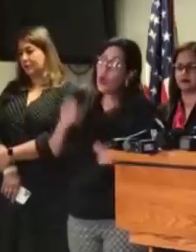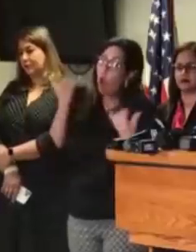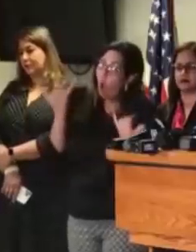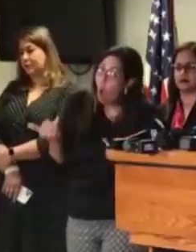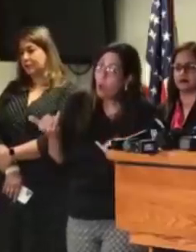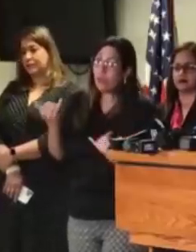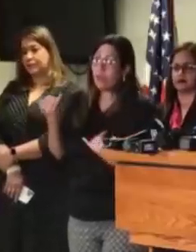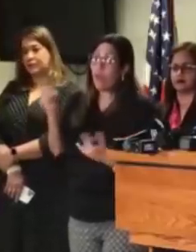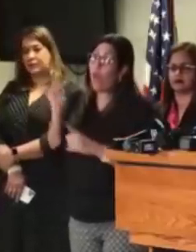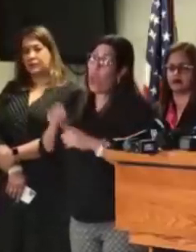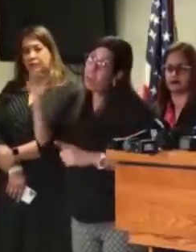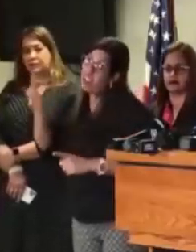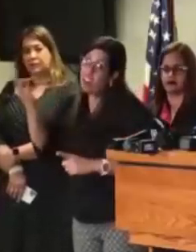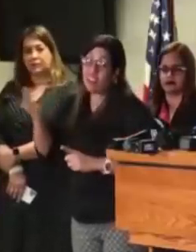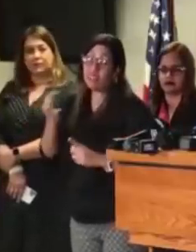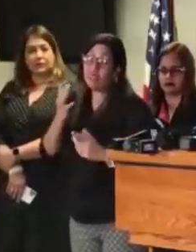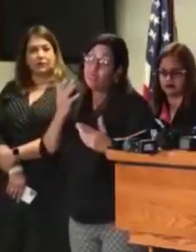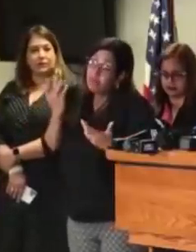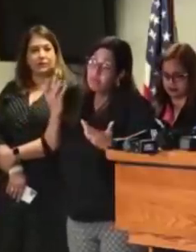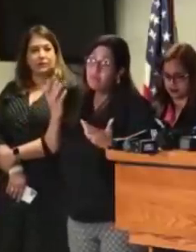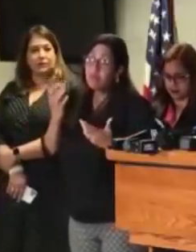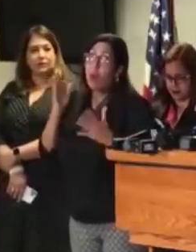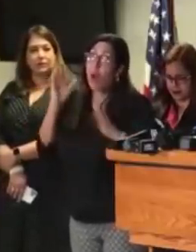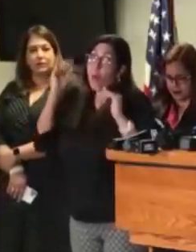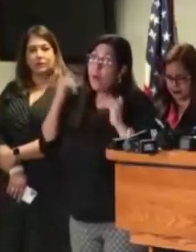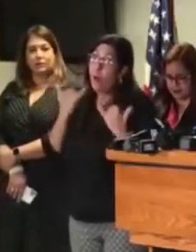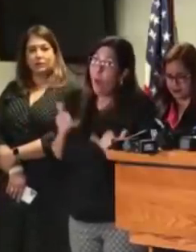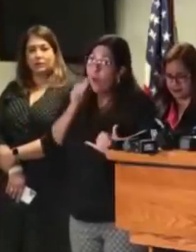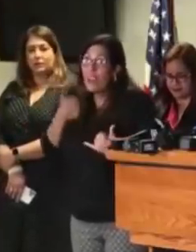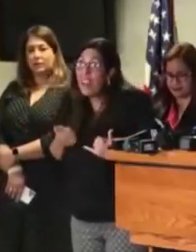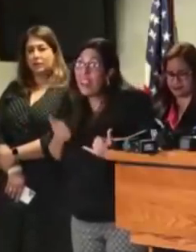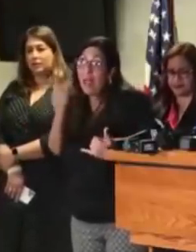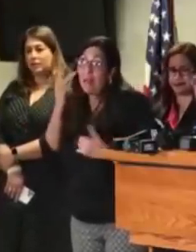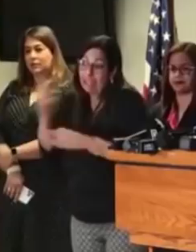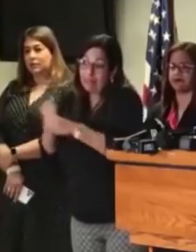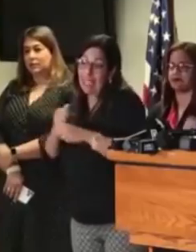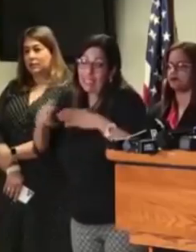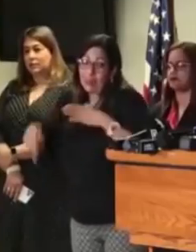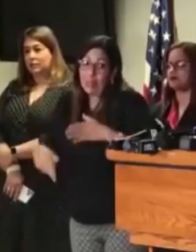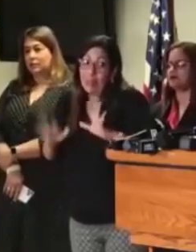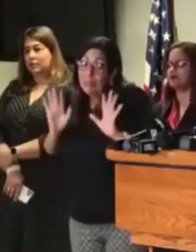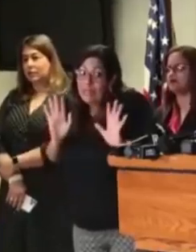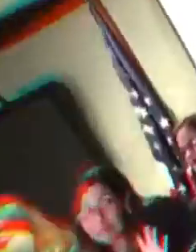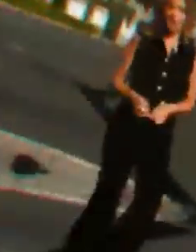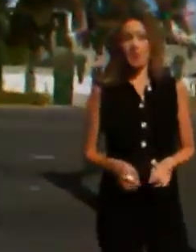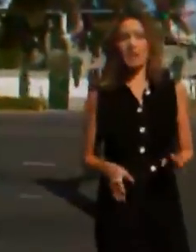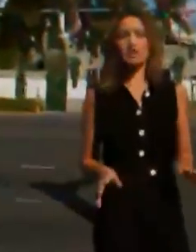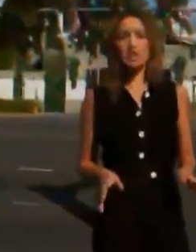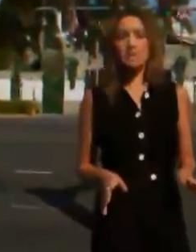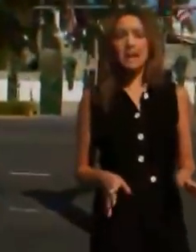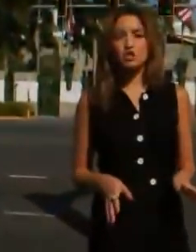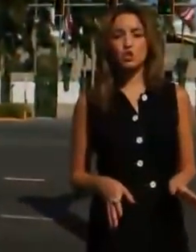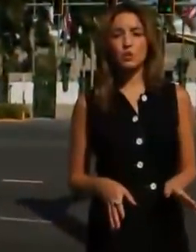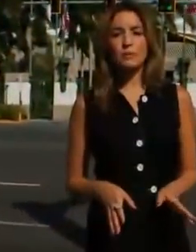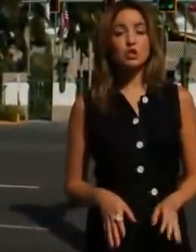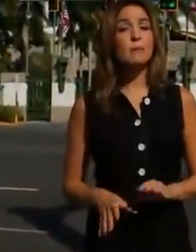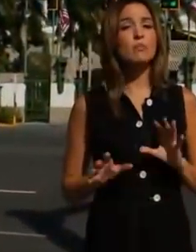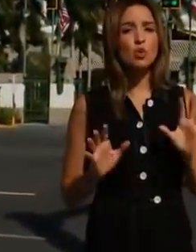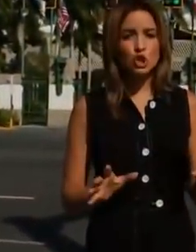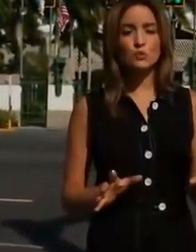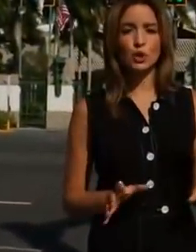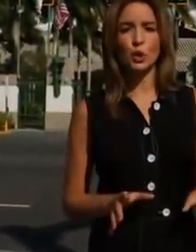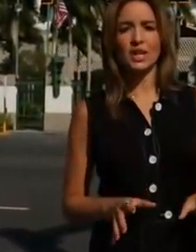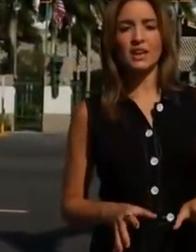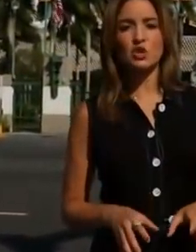deben estar a más tarde. Yo espero que esté entre hoy o mañana, pero si no, un poquito, un día más. El 11 de marzo supimos